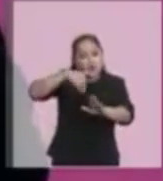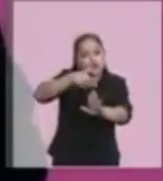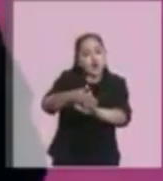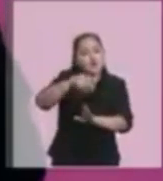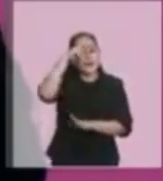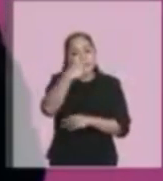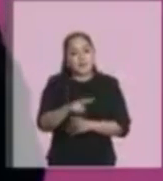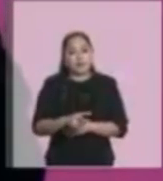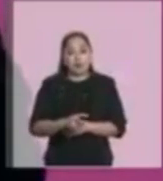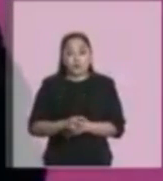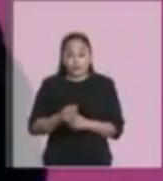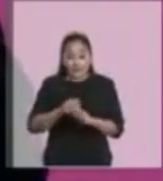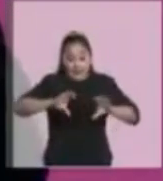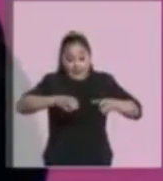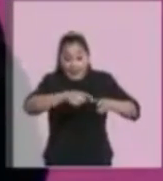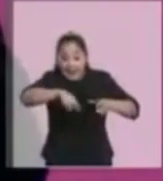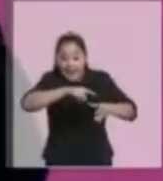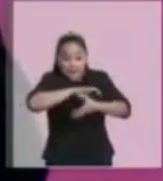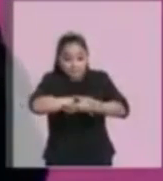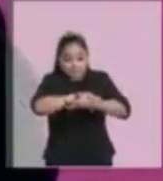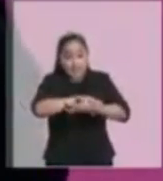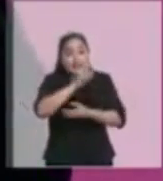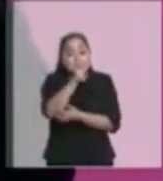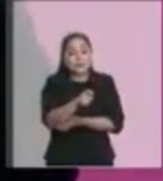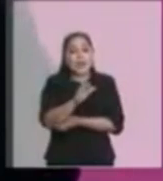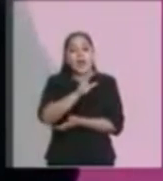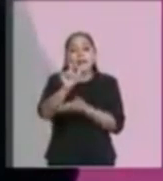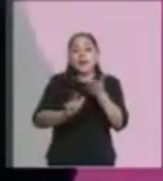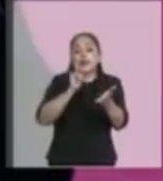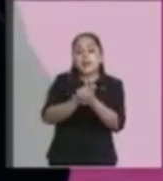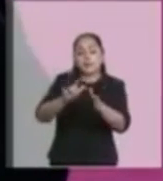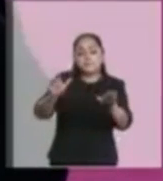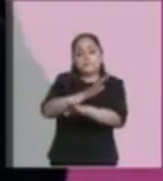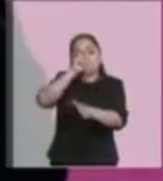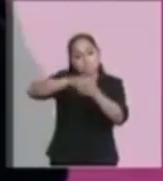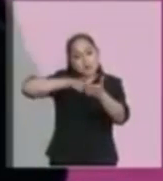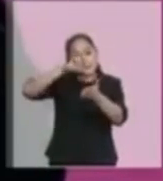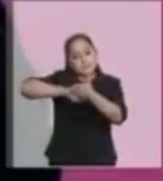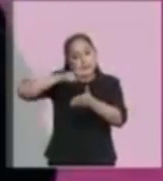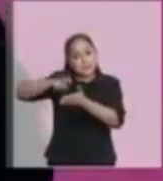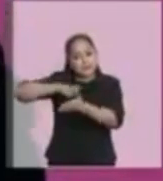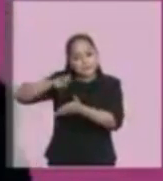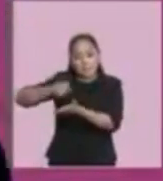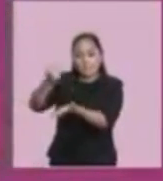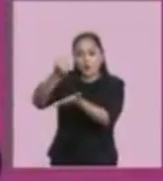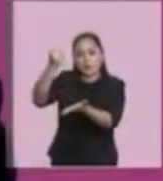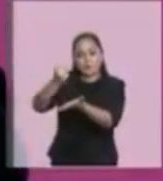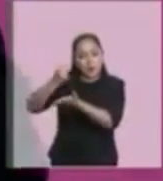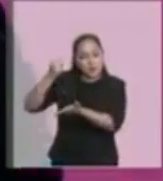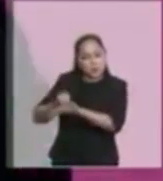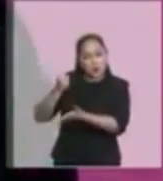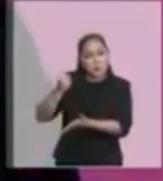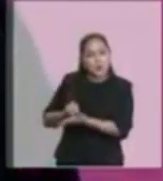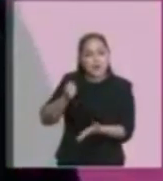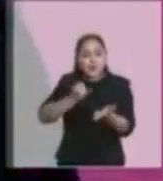aprobaron las reformas estructurales, ahí se aprobó el aumento de